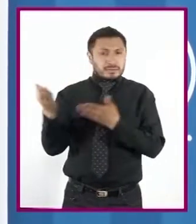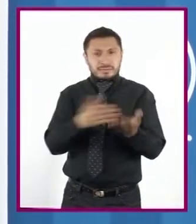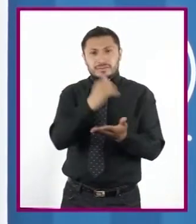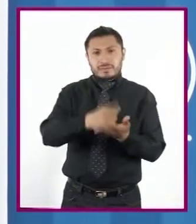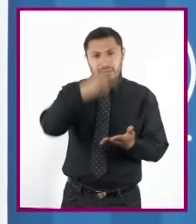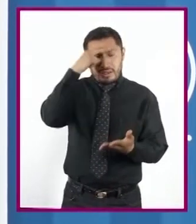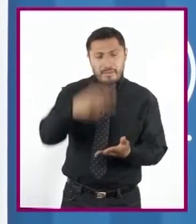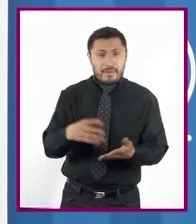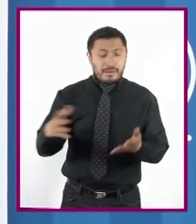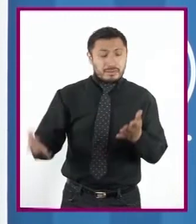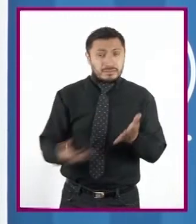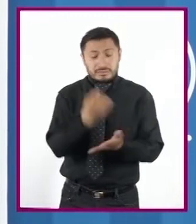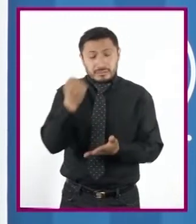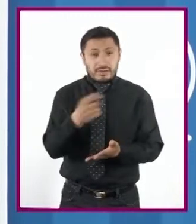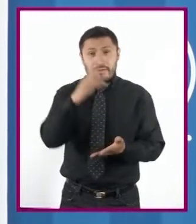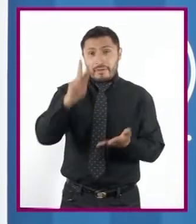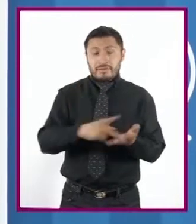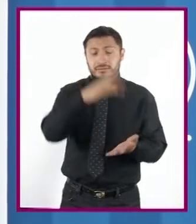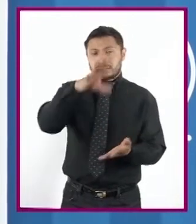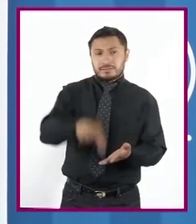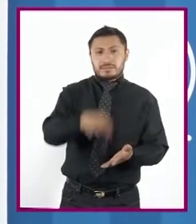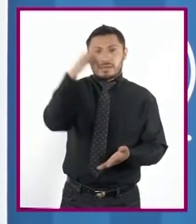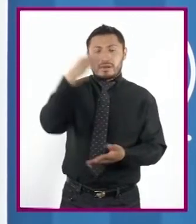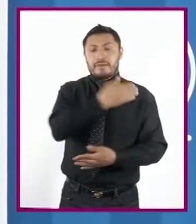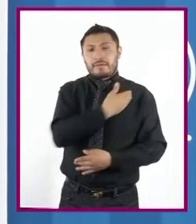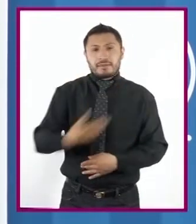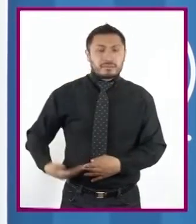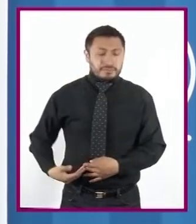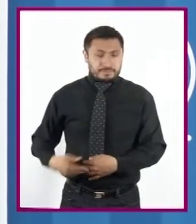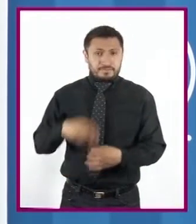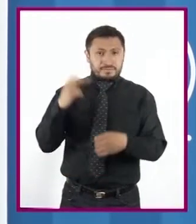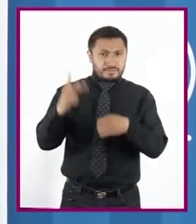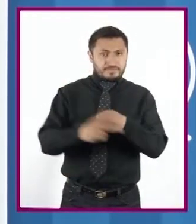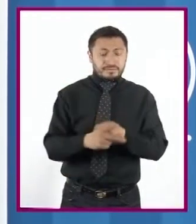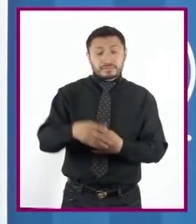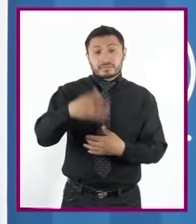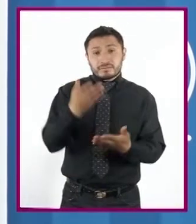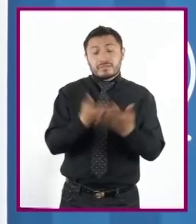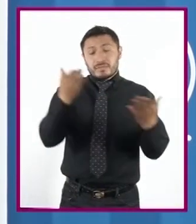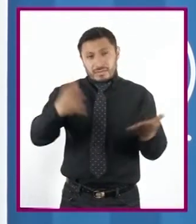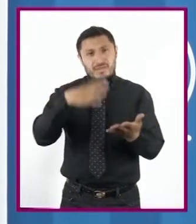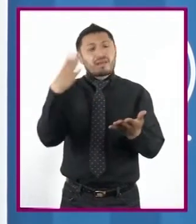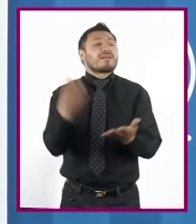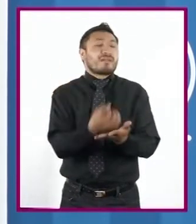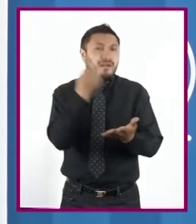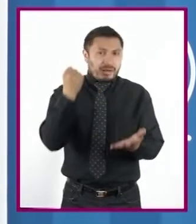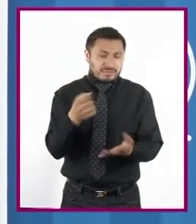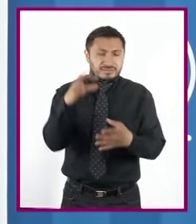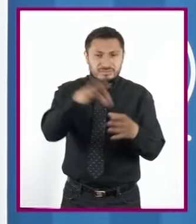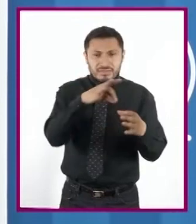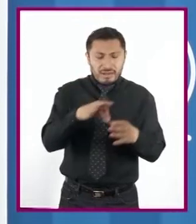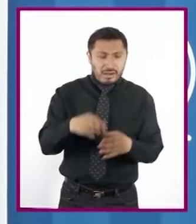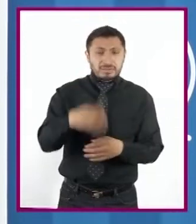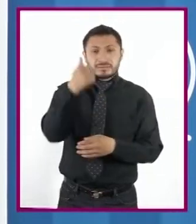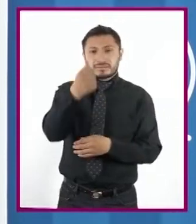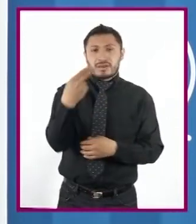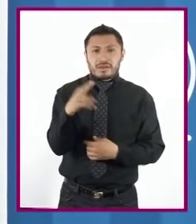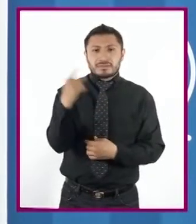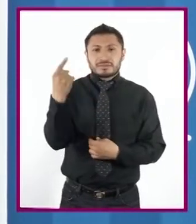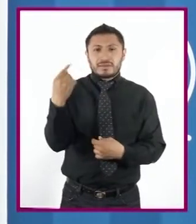fue nuevamente elegido candidato a la presidencia del país. Esta vez ganó las elecciones, por lo que el 6 de noviembre